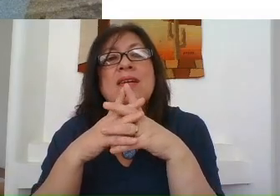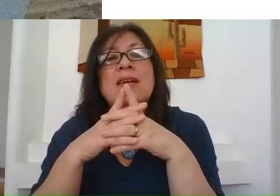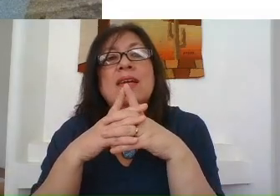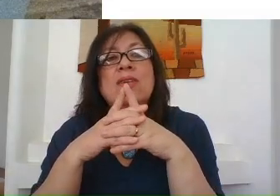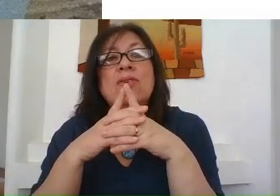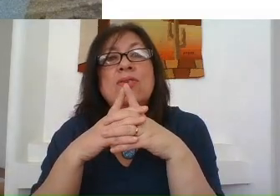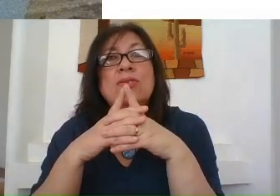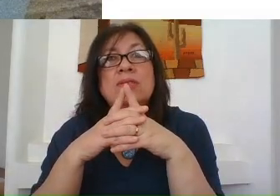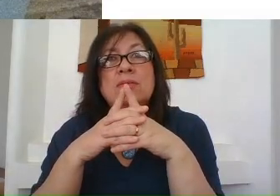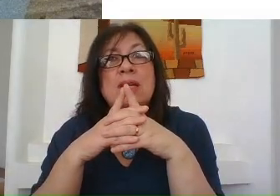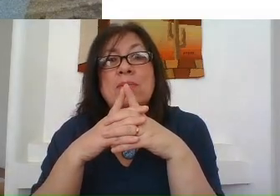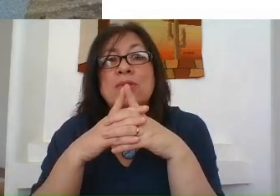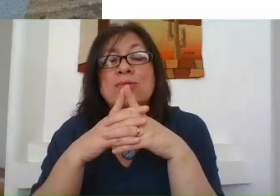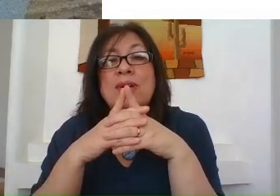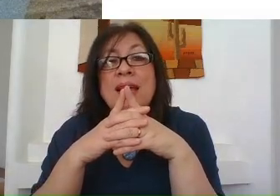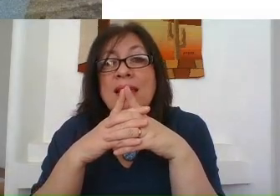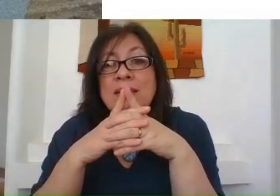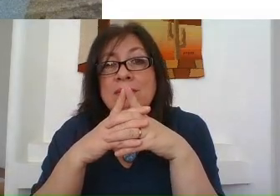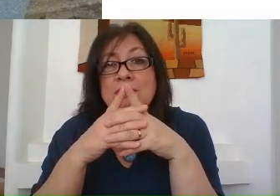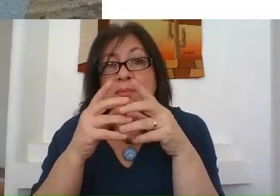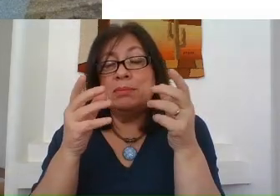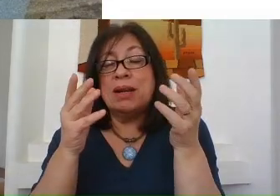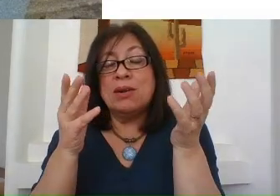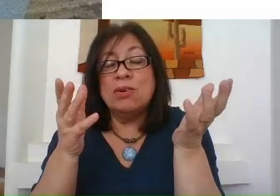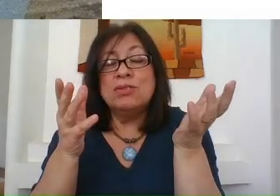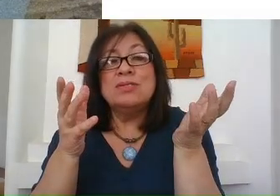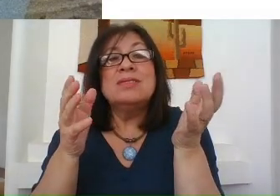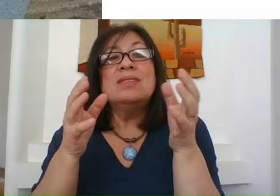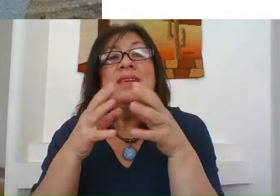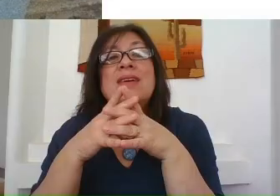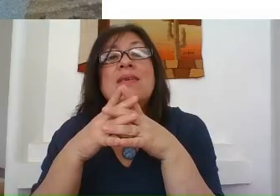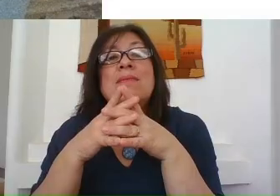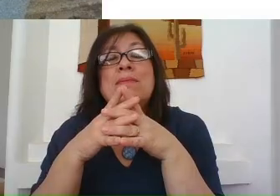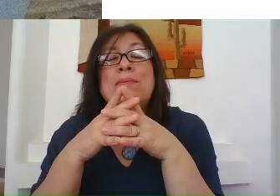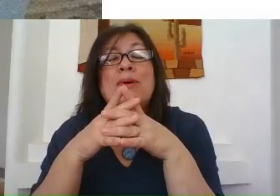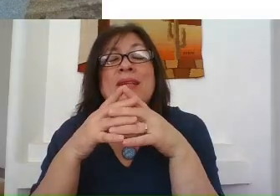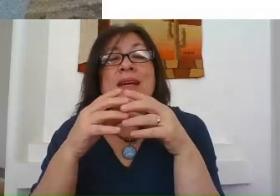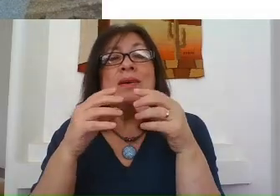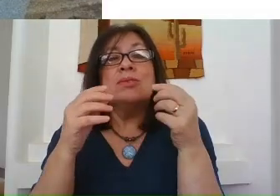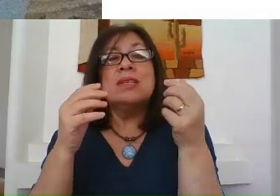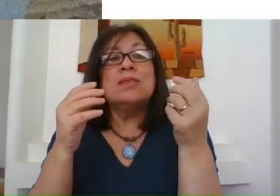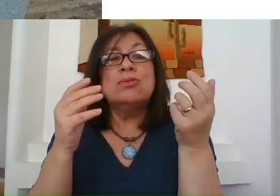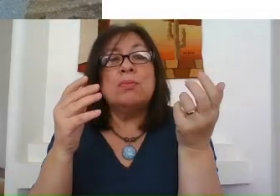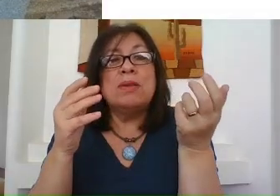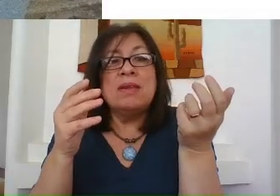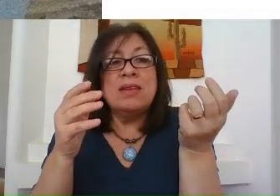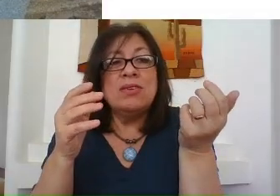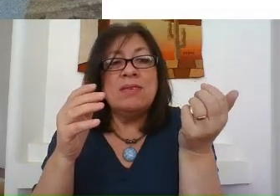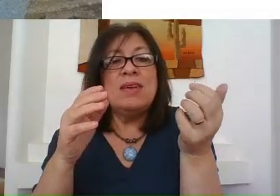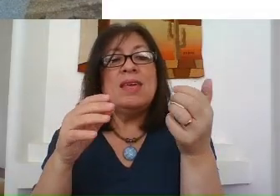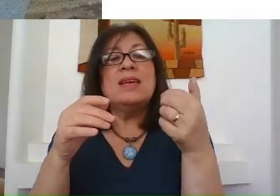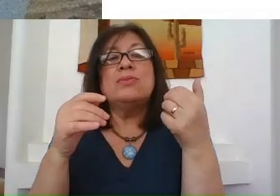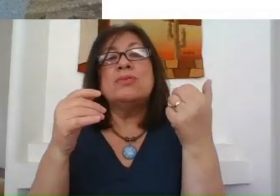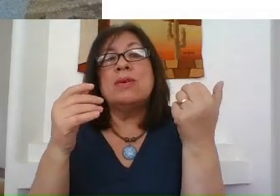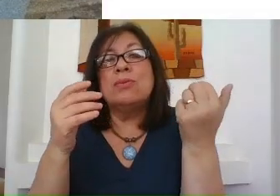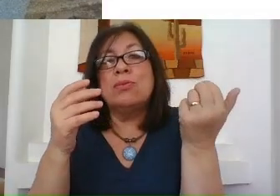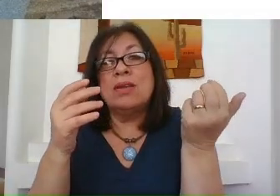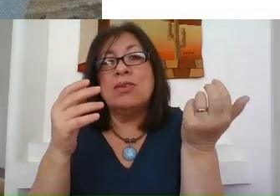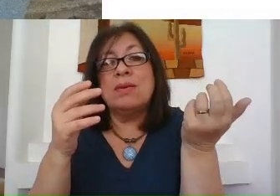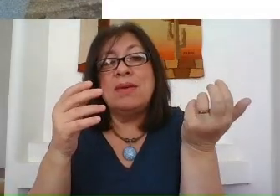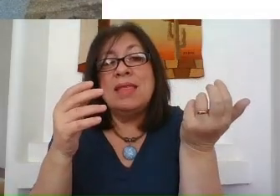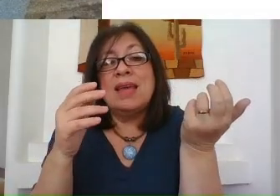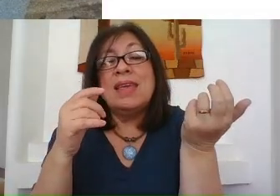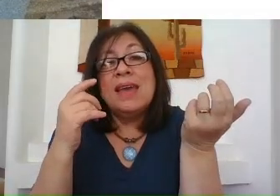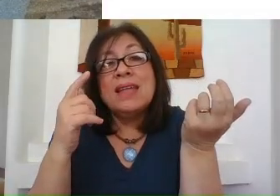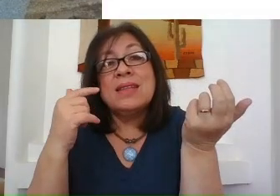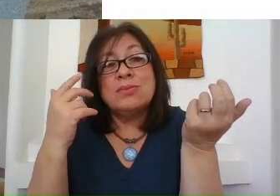niños que por su edad precoz, por estar cursando su primer año de vida, su segundo